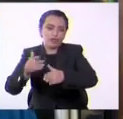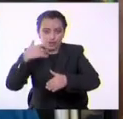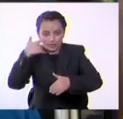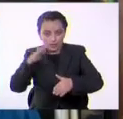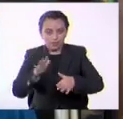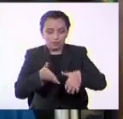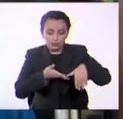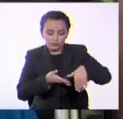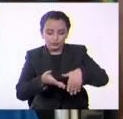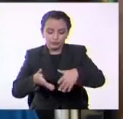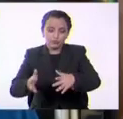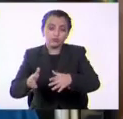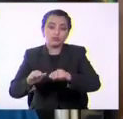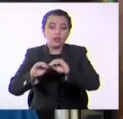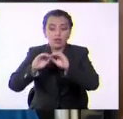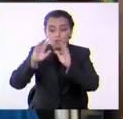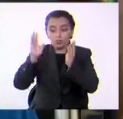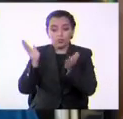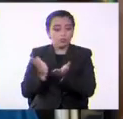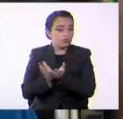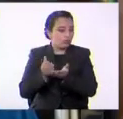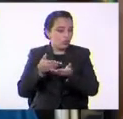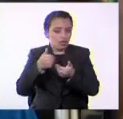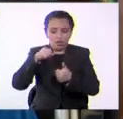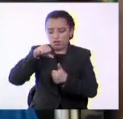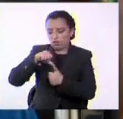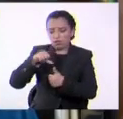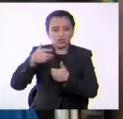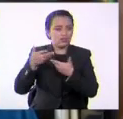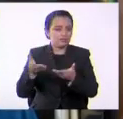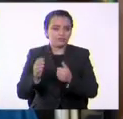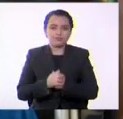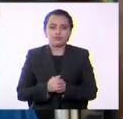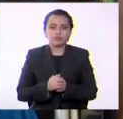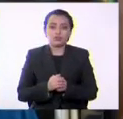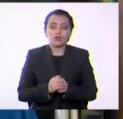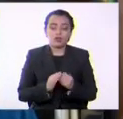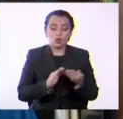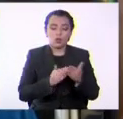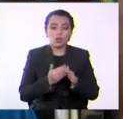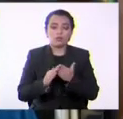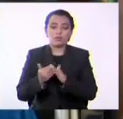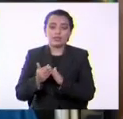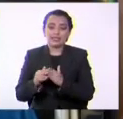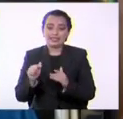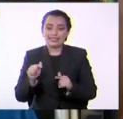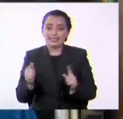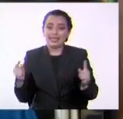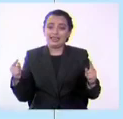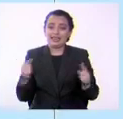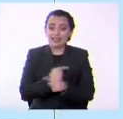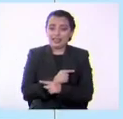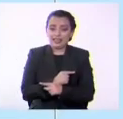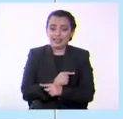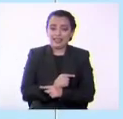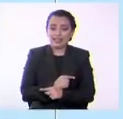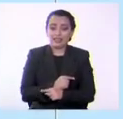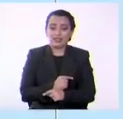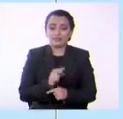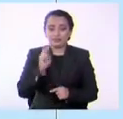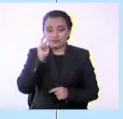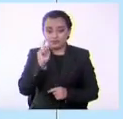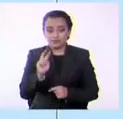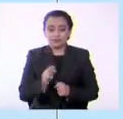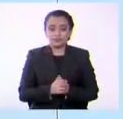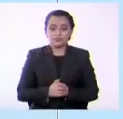regional también tienen impactos en las comunidades y en el medio ambiente en donde se realiza. El mapa carretero